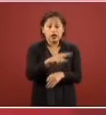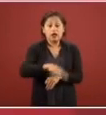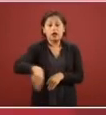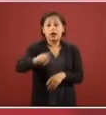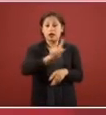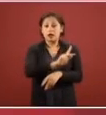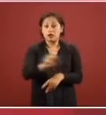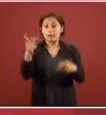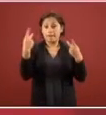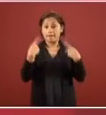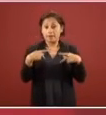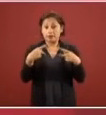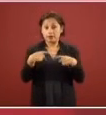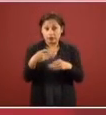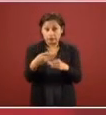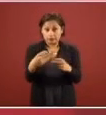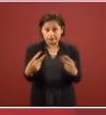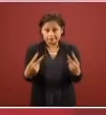nos están viendo,